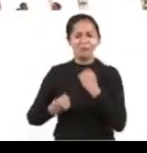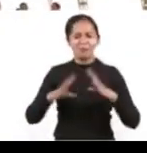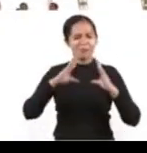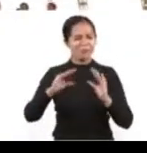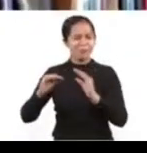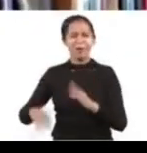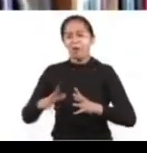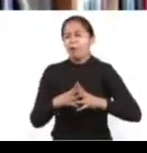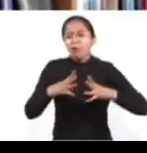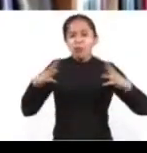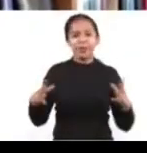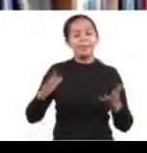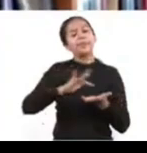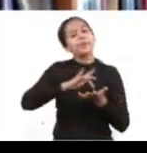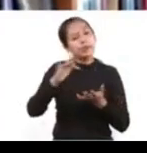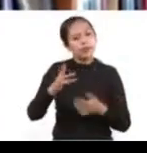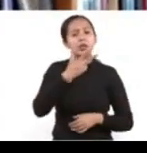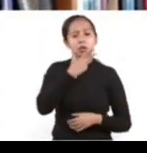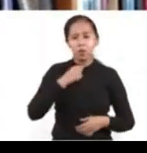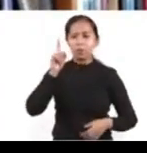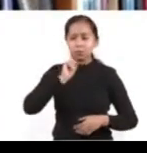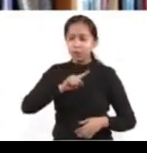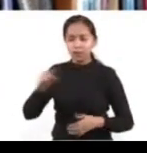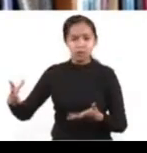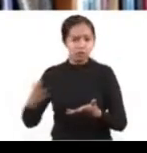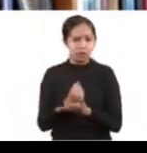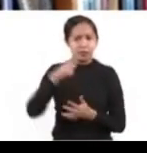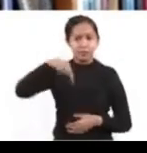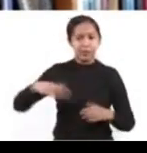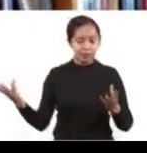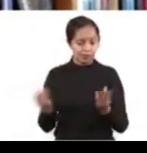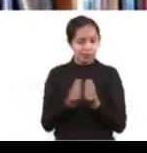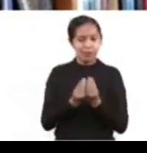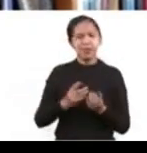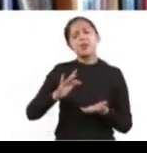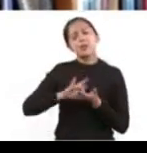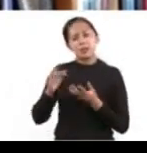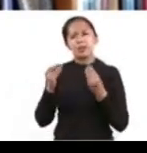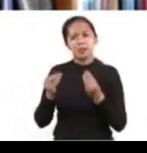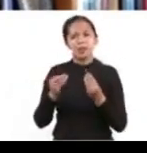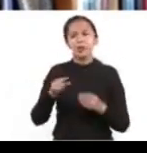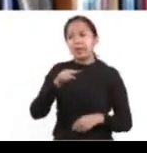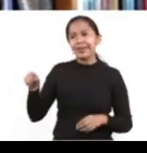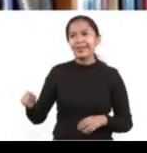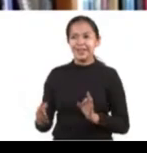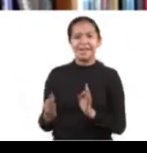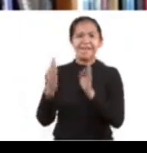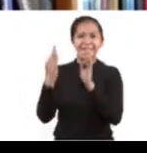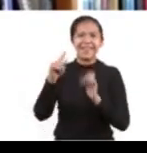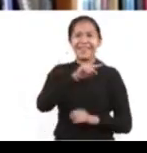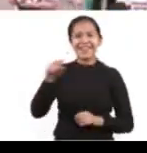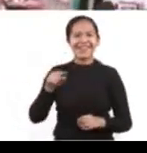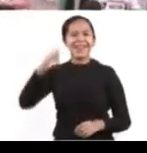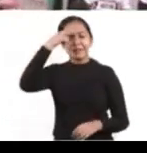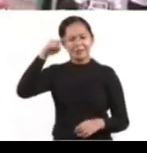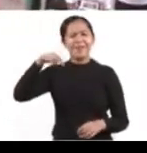historia. Gracias a todos y a todas las campeones mundiales que hoy nos acompañan y que han puesto en alto el nombre de México. Gracias